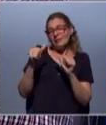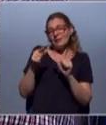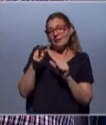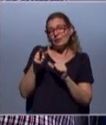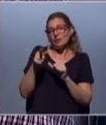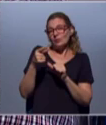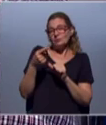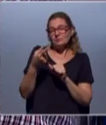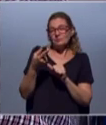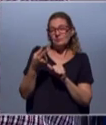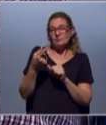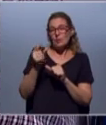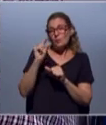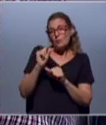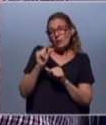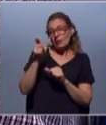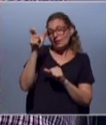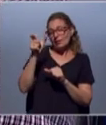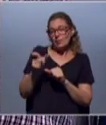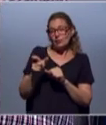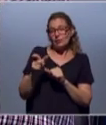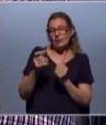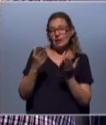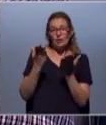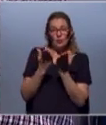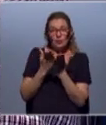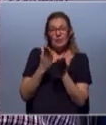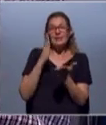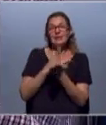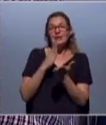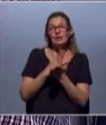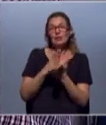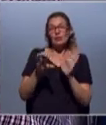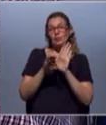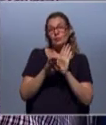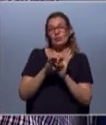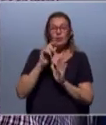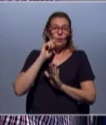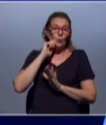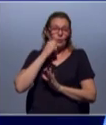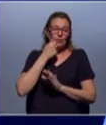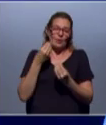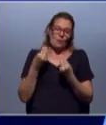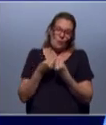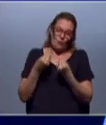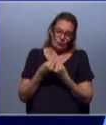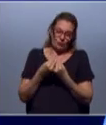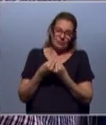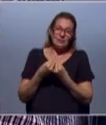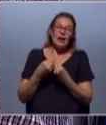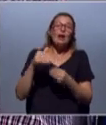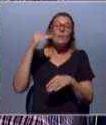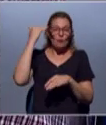en realidad sean pocas las personas que se dedican al derecho condicional le tiene que gustar mucho la materia está la docencia como posible